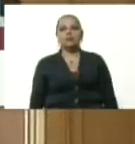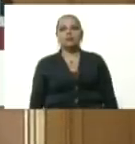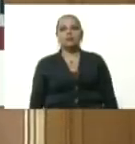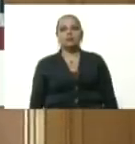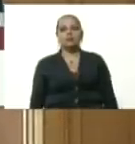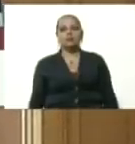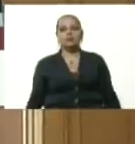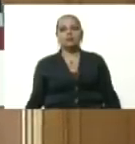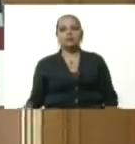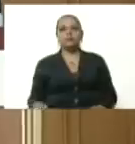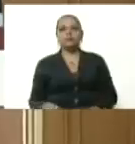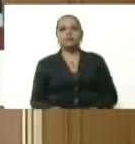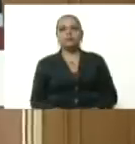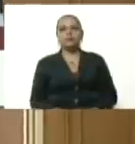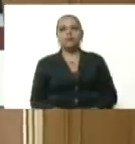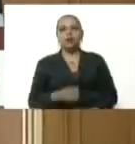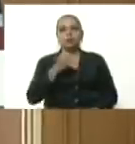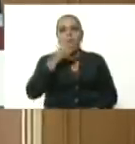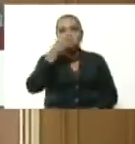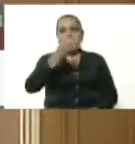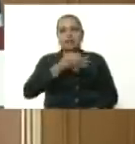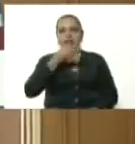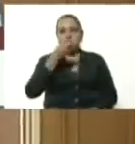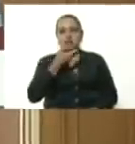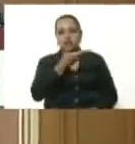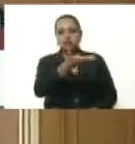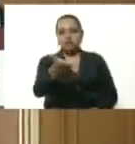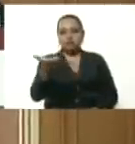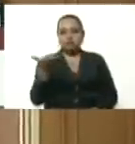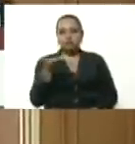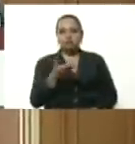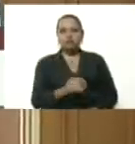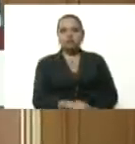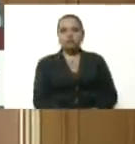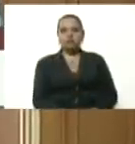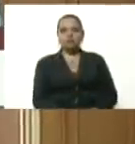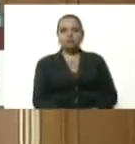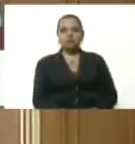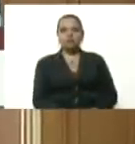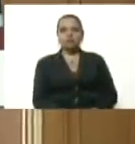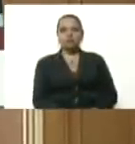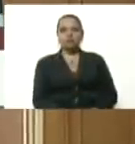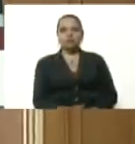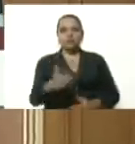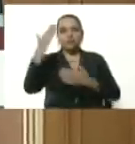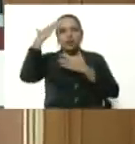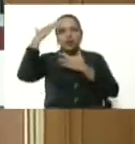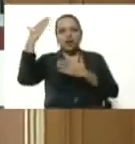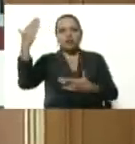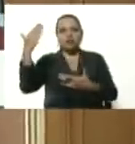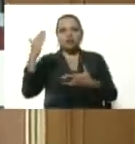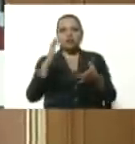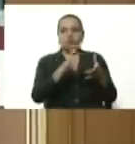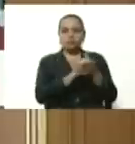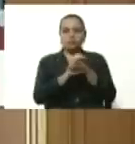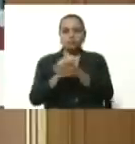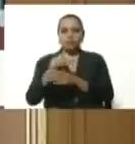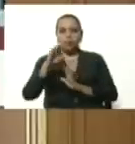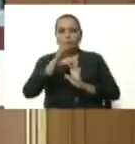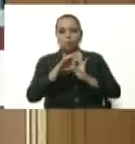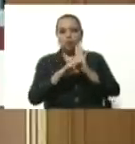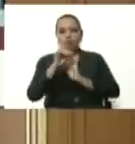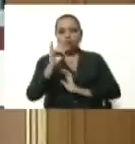Buenas tardes, tengan todos y todas. Saludo a mis compañeros